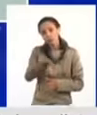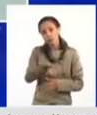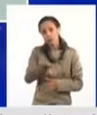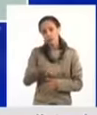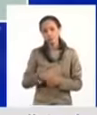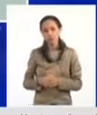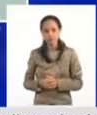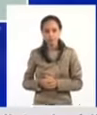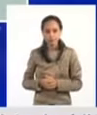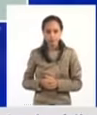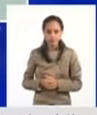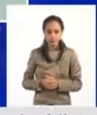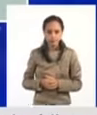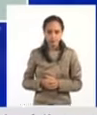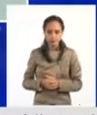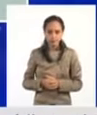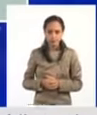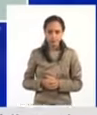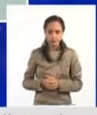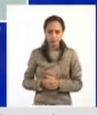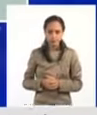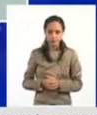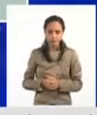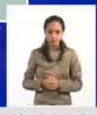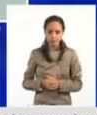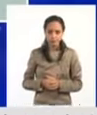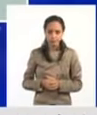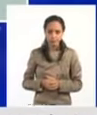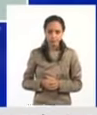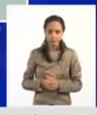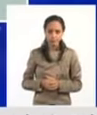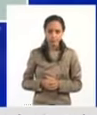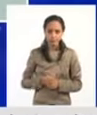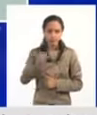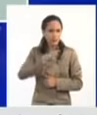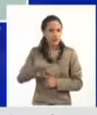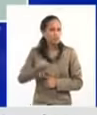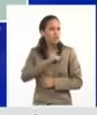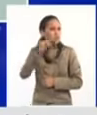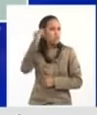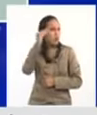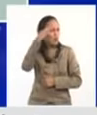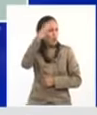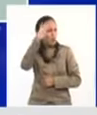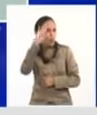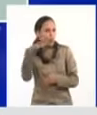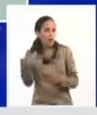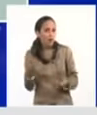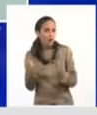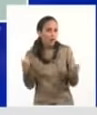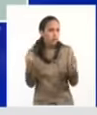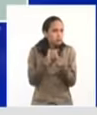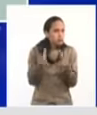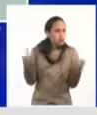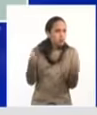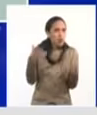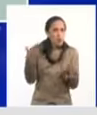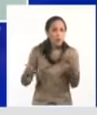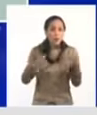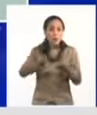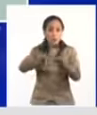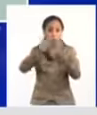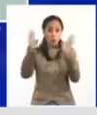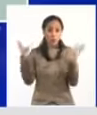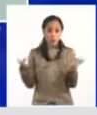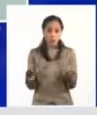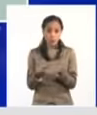no digamos preocupación, pero sí inquietud de las personas. Cuba, ¿dónde queda entre los países que en el